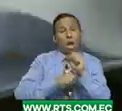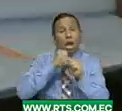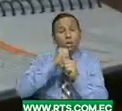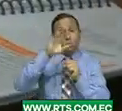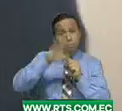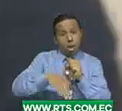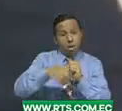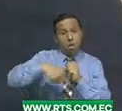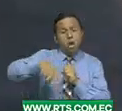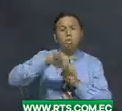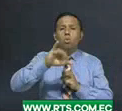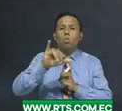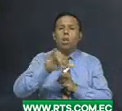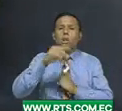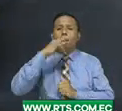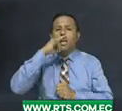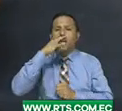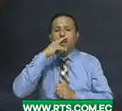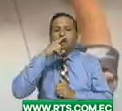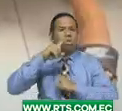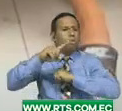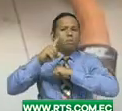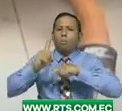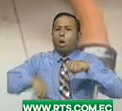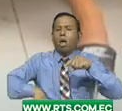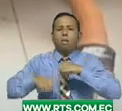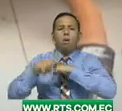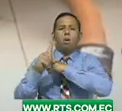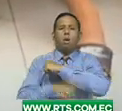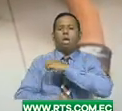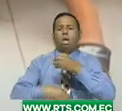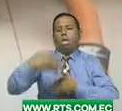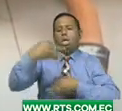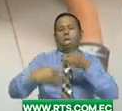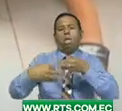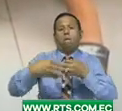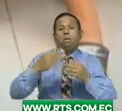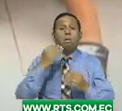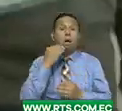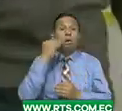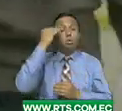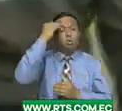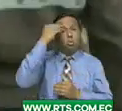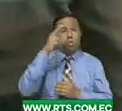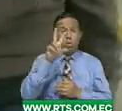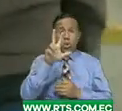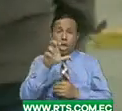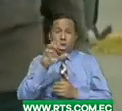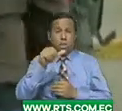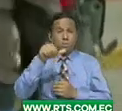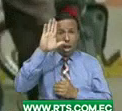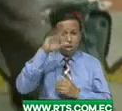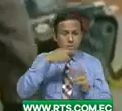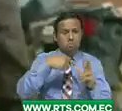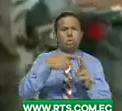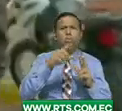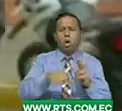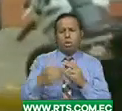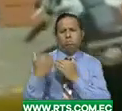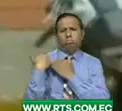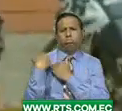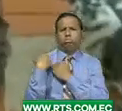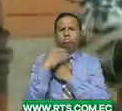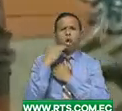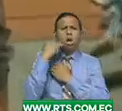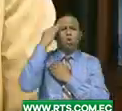considerados niños y por lo tanto inimputables. Mayores de esa edad pasan a ser adolescentes y ya tienen responsabilidades con un